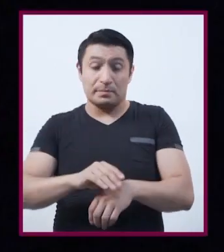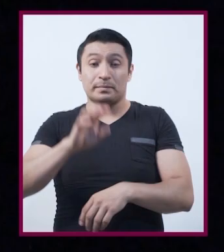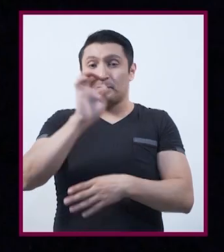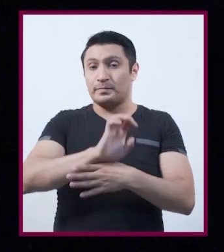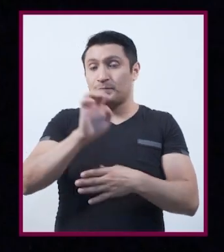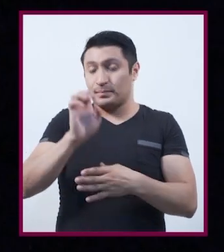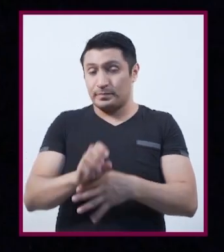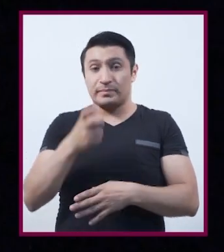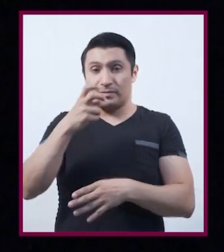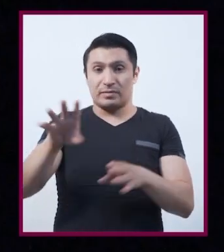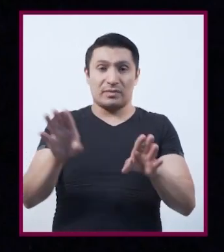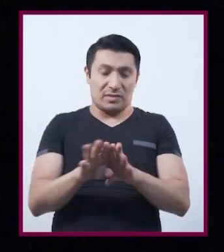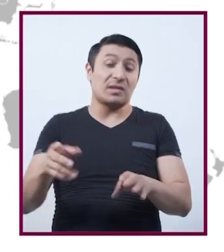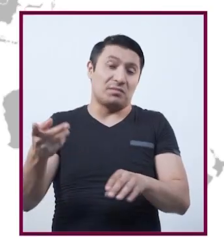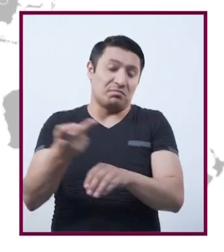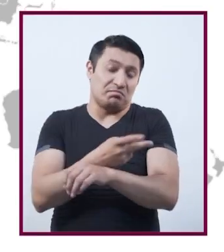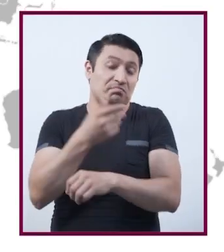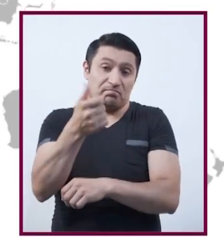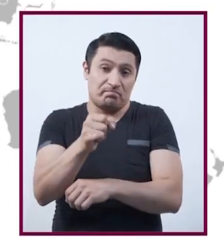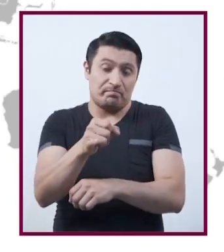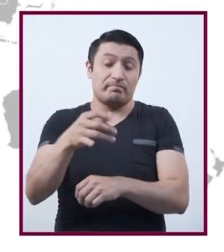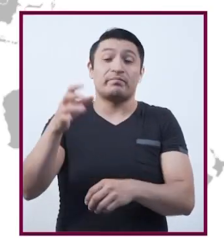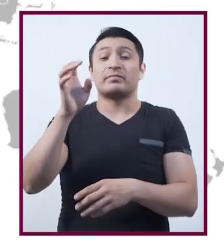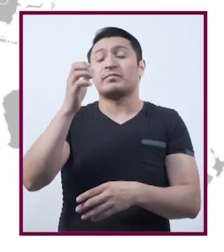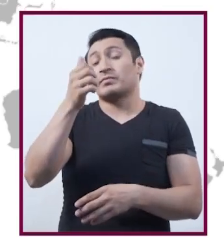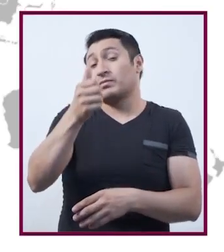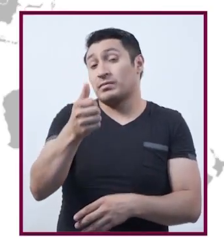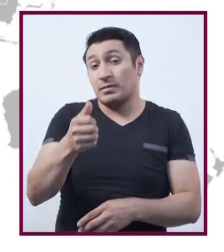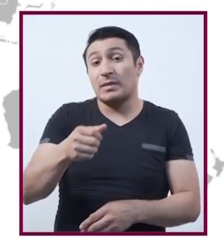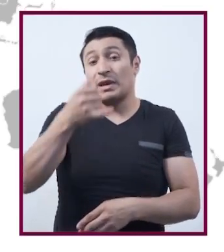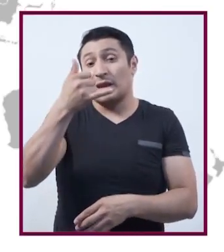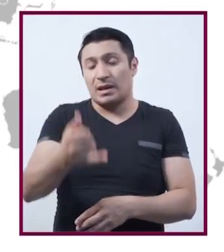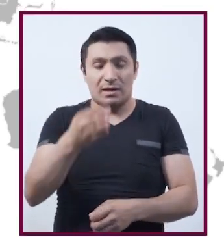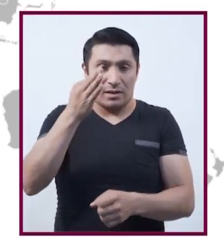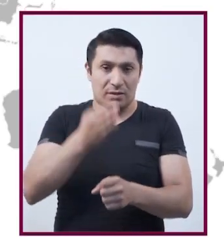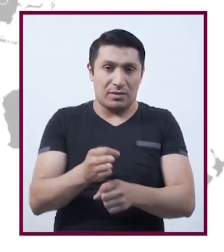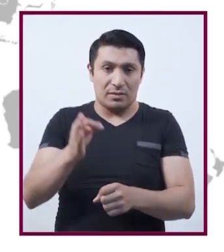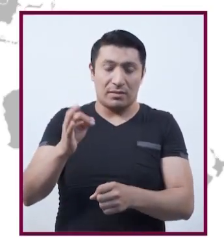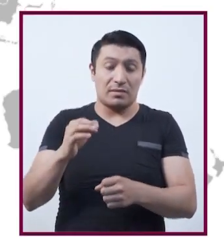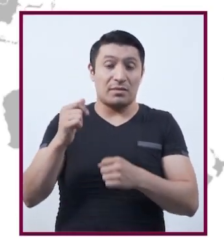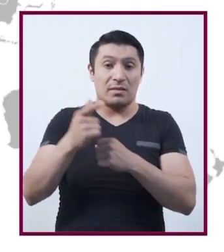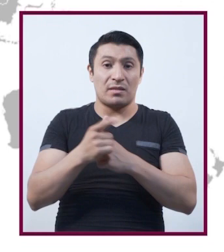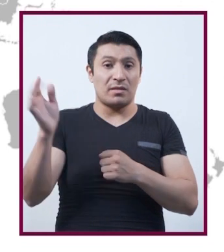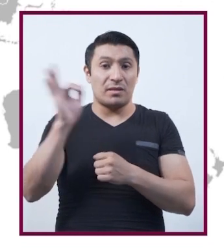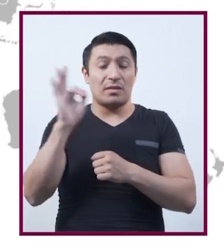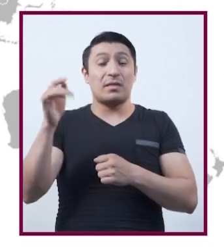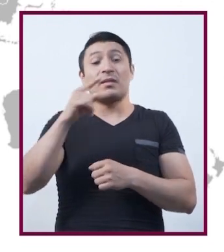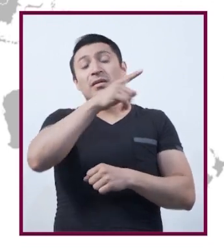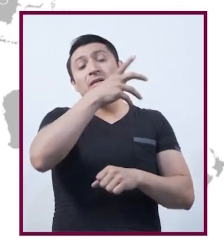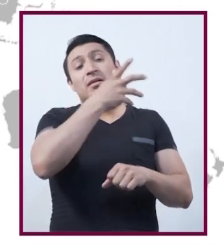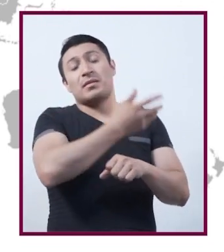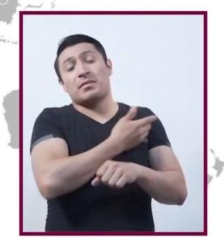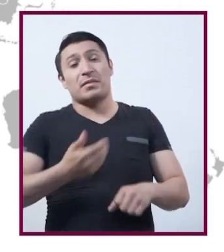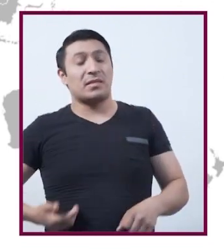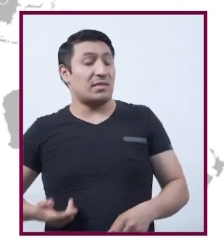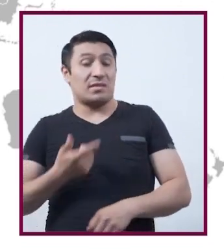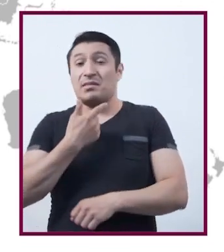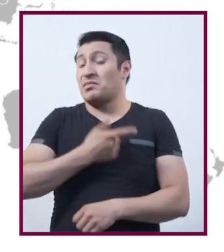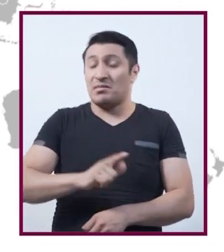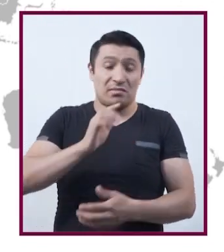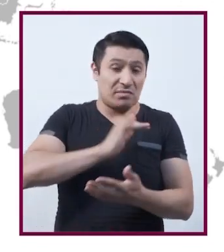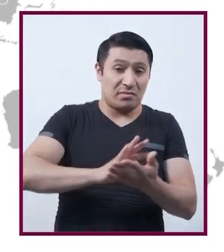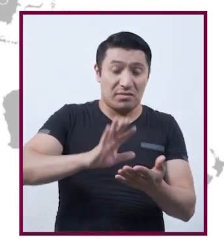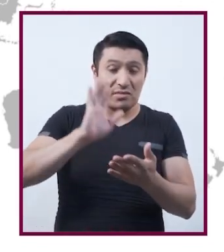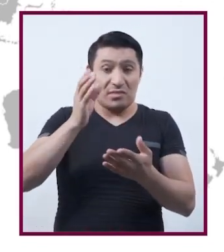este libro de Eduardo Galeano. El petróleo es, con el gas natural, el principal combustible de cuantos ponen